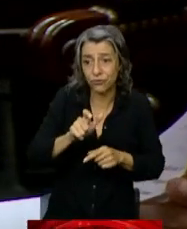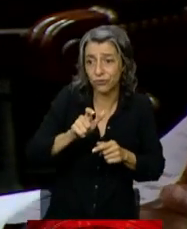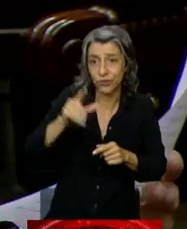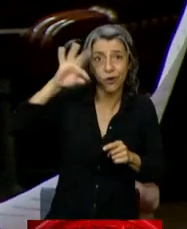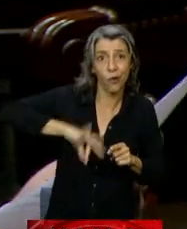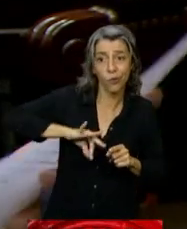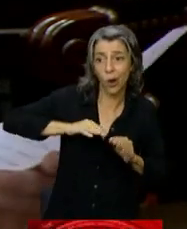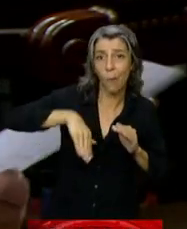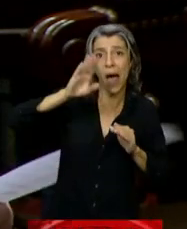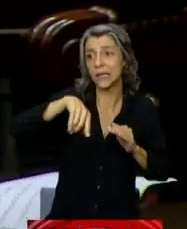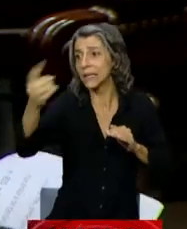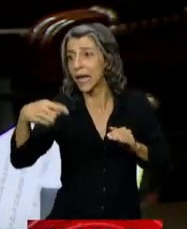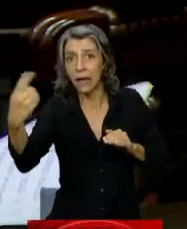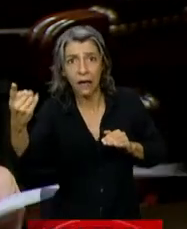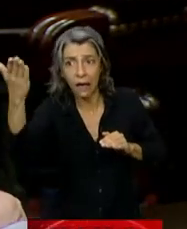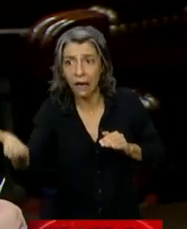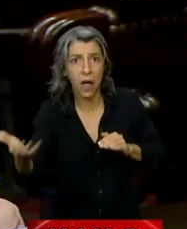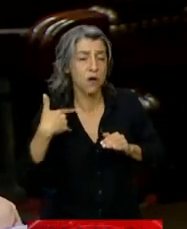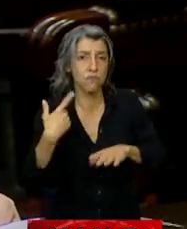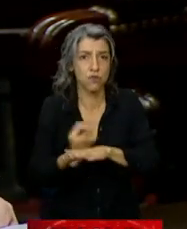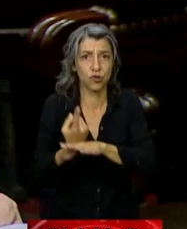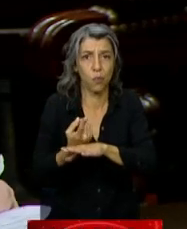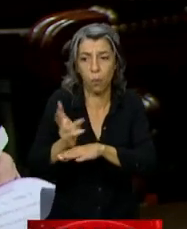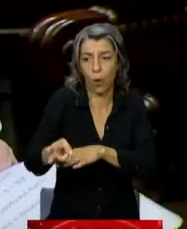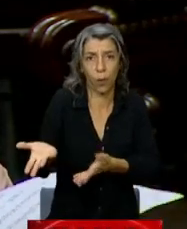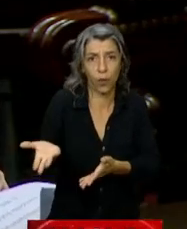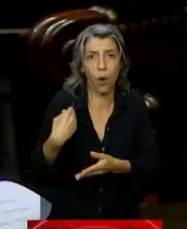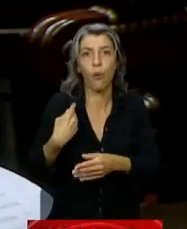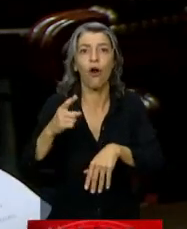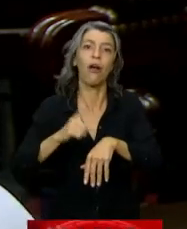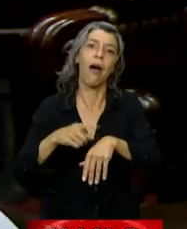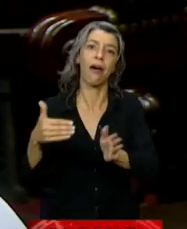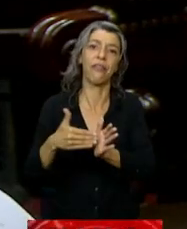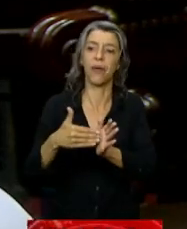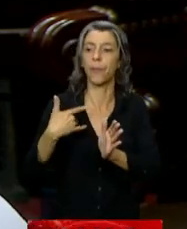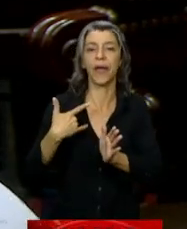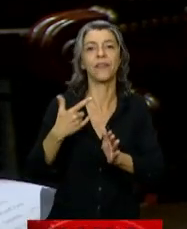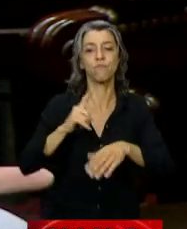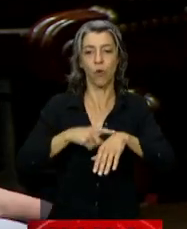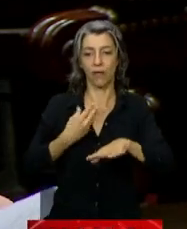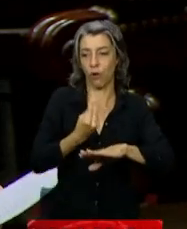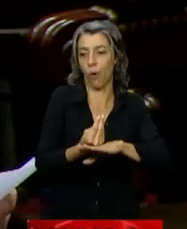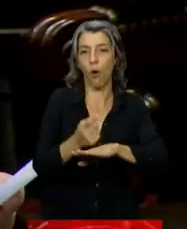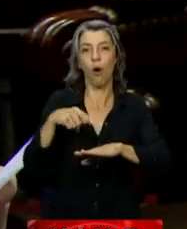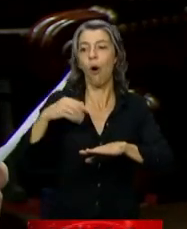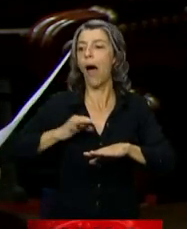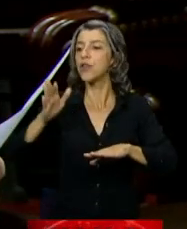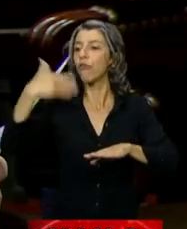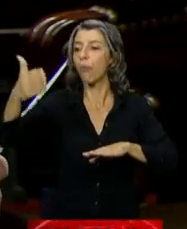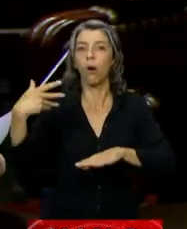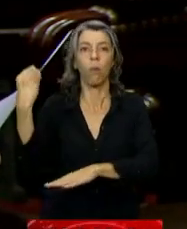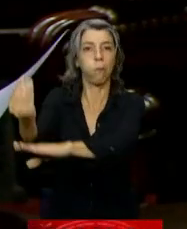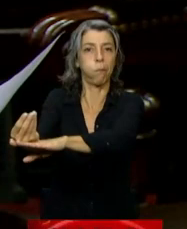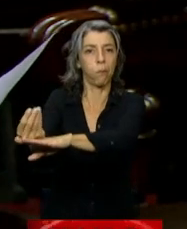hecho de haber sido designado antes que los demás o después.